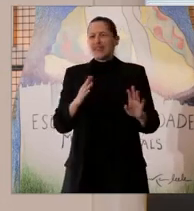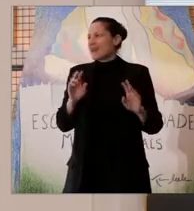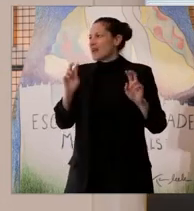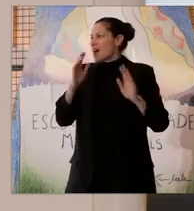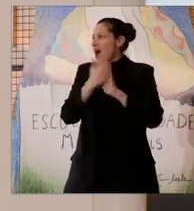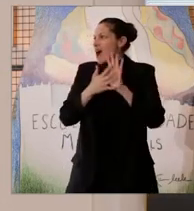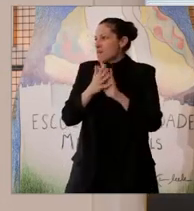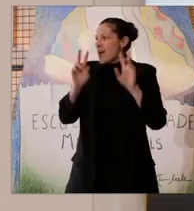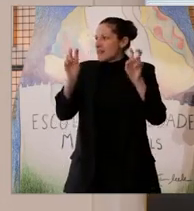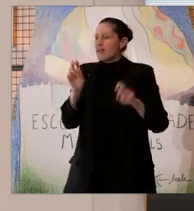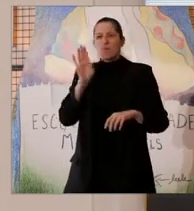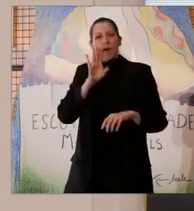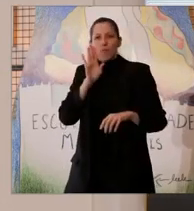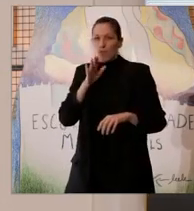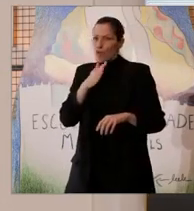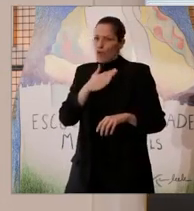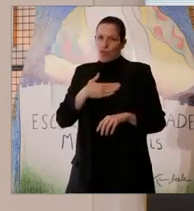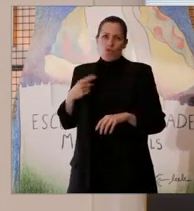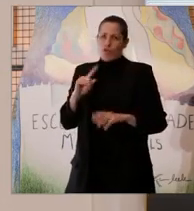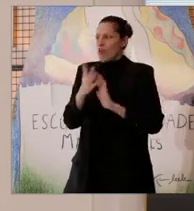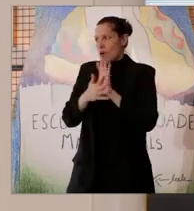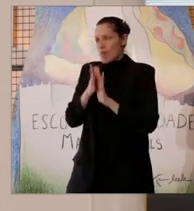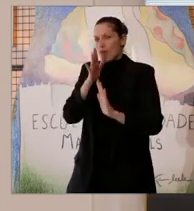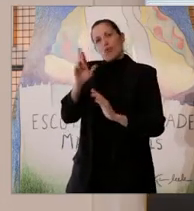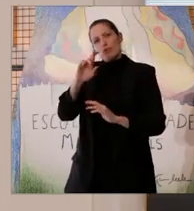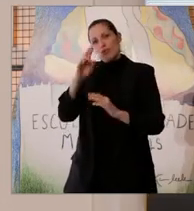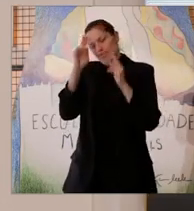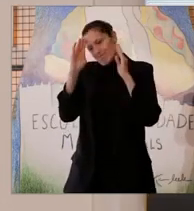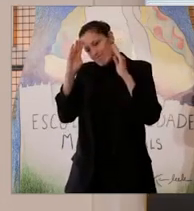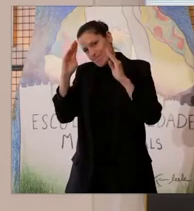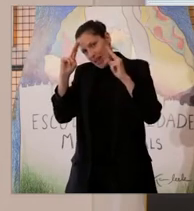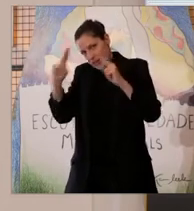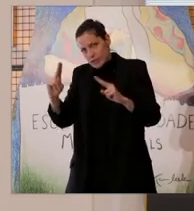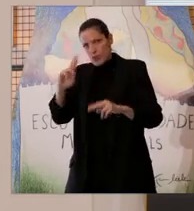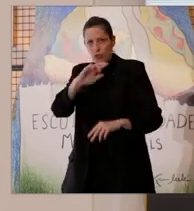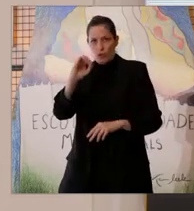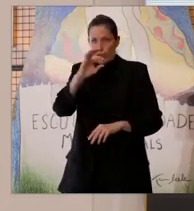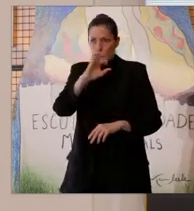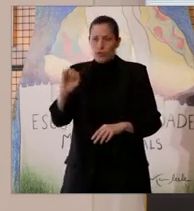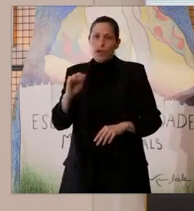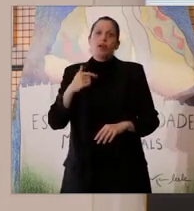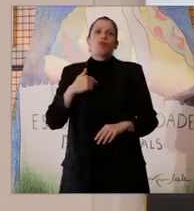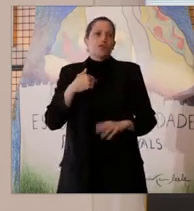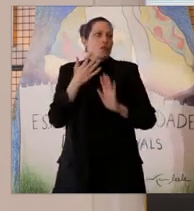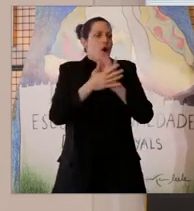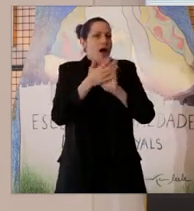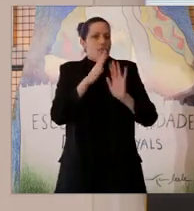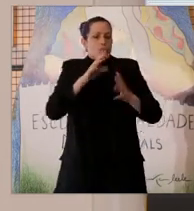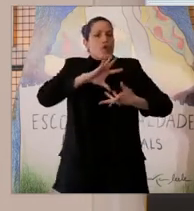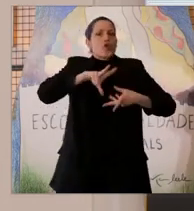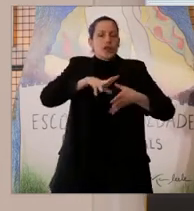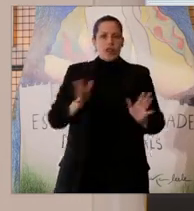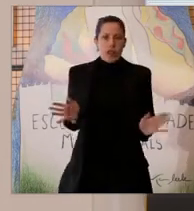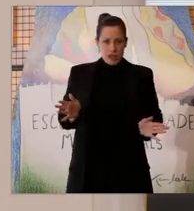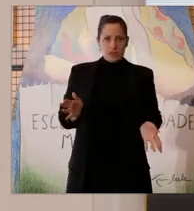solo era esbozar el debate que tiene que ver con esas noticias que recibimos cada vez más yo saqué un vídeo hace poco con